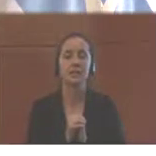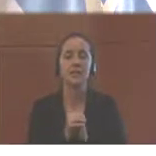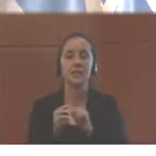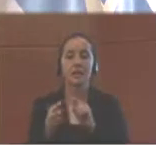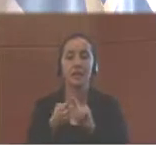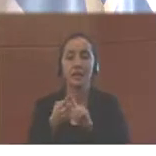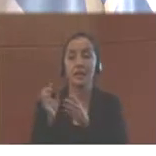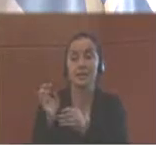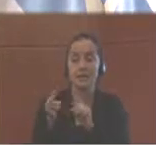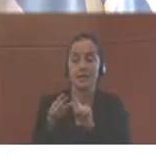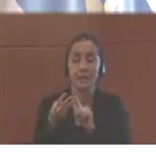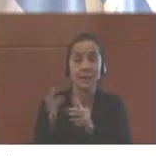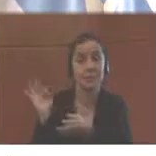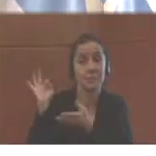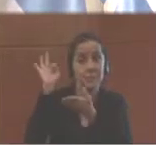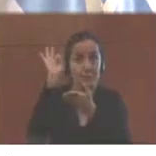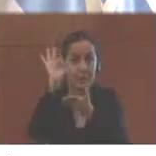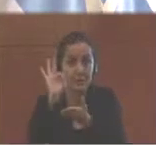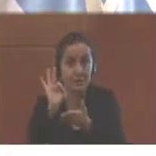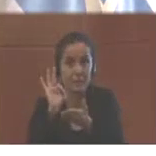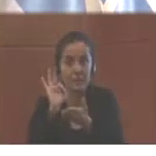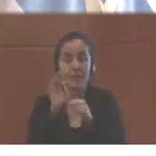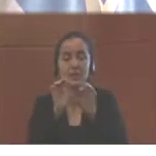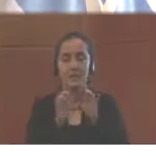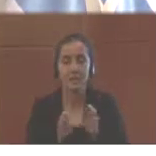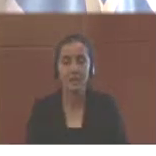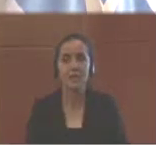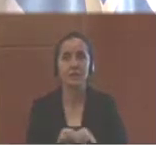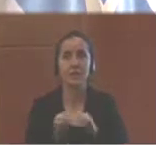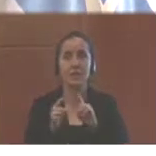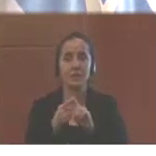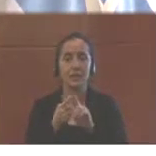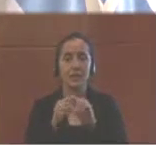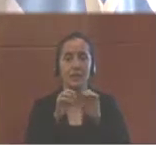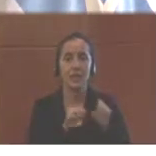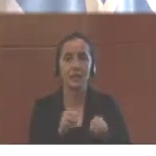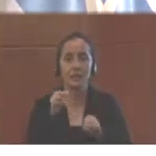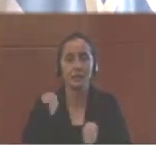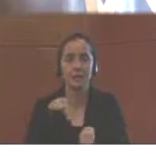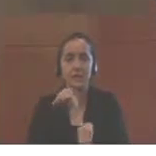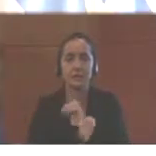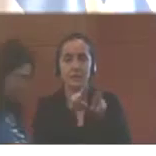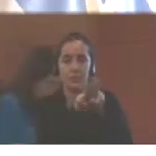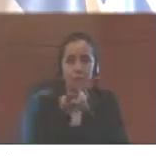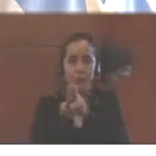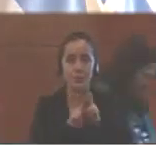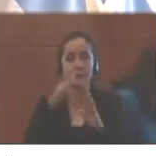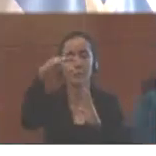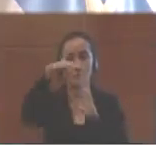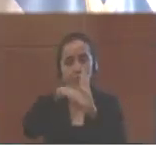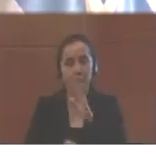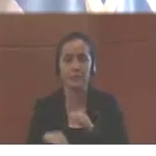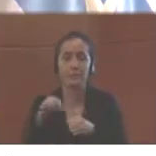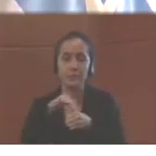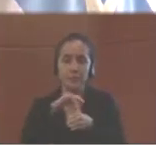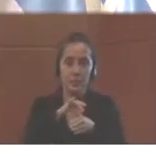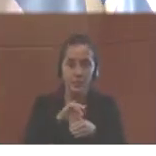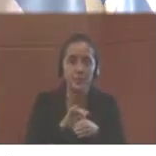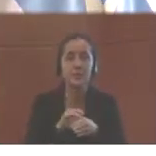Señora representante especial de la Secretaría General de las Naciones Unidas para la reducción del riesgo de